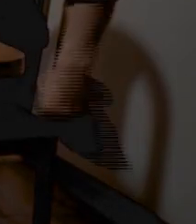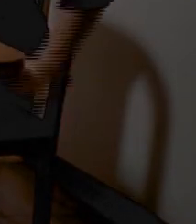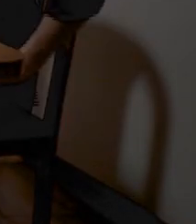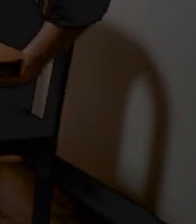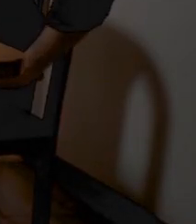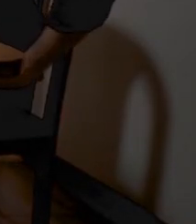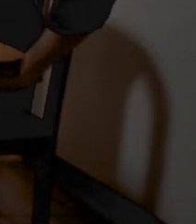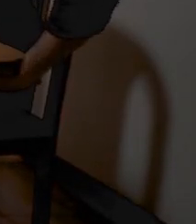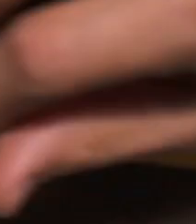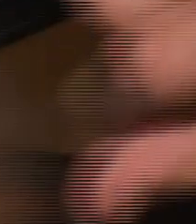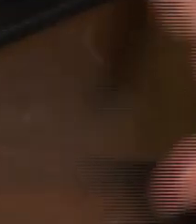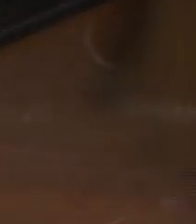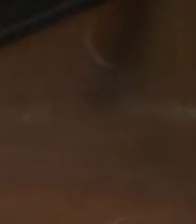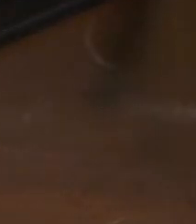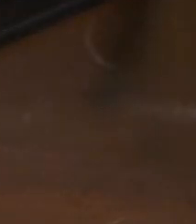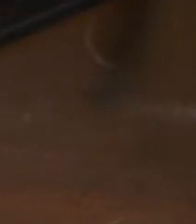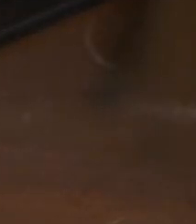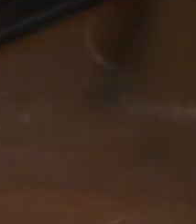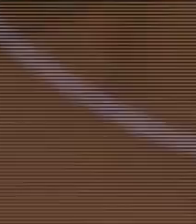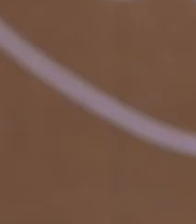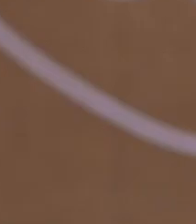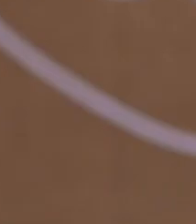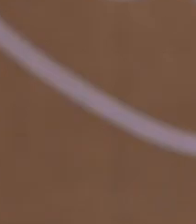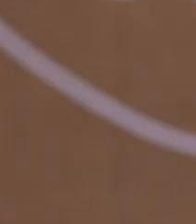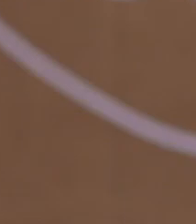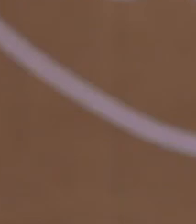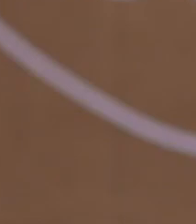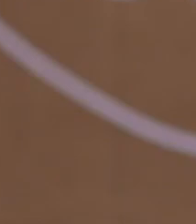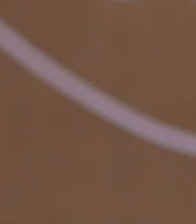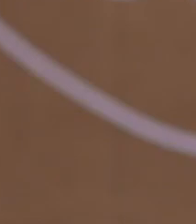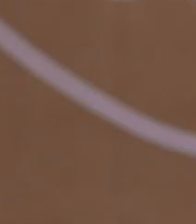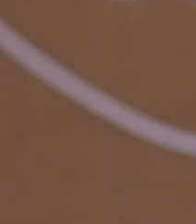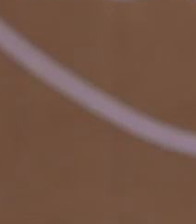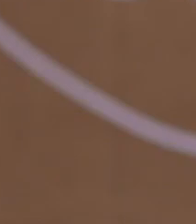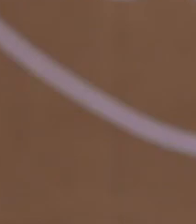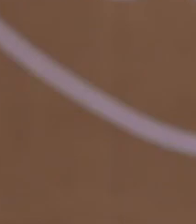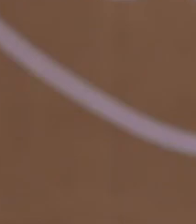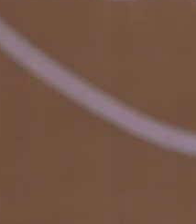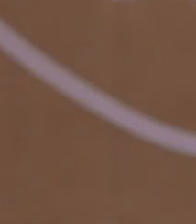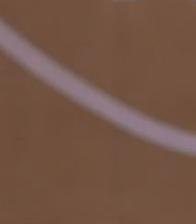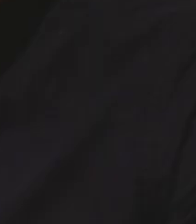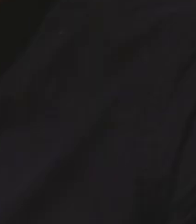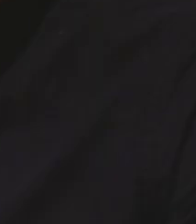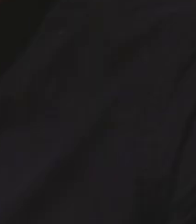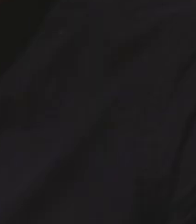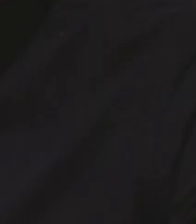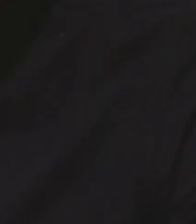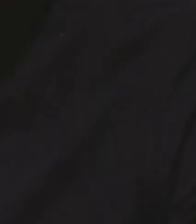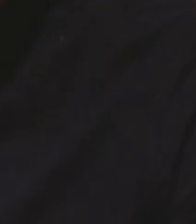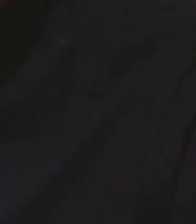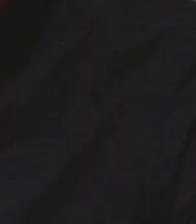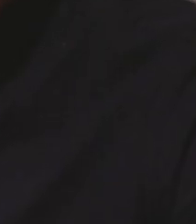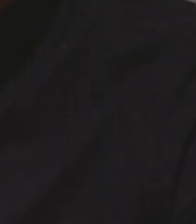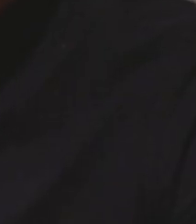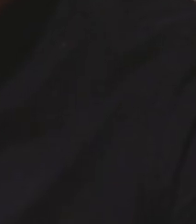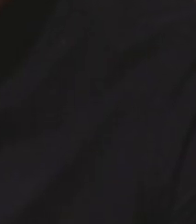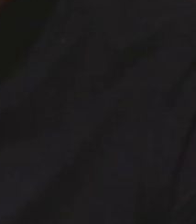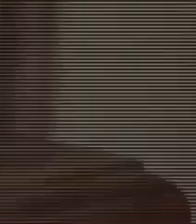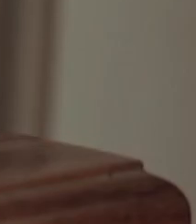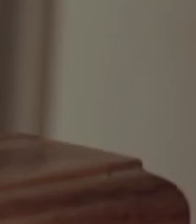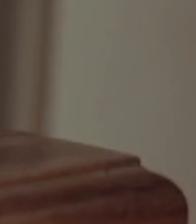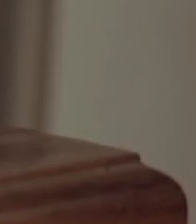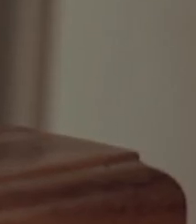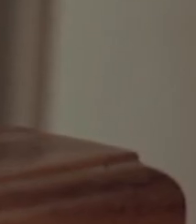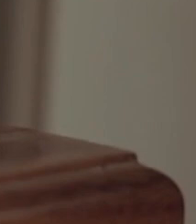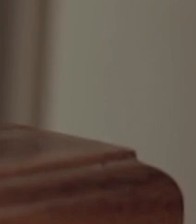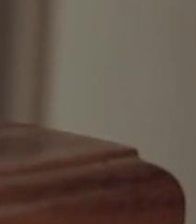venía con esto. Punta Arenas, guarda secretos que todos tenemos que vivir. ¿El abuelo? Descubrí